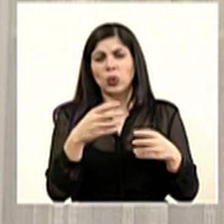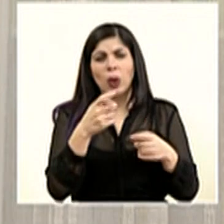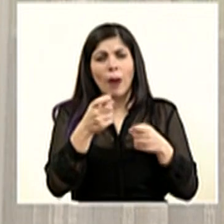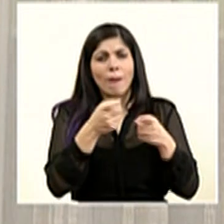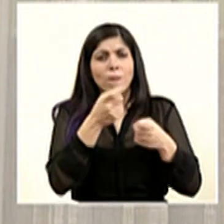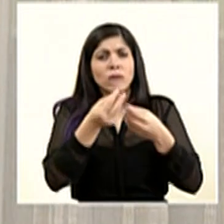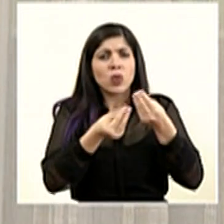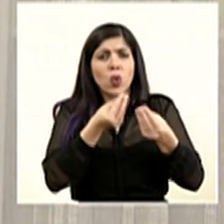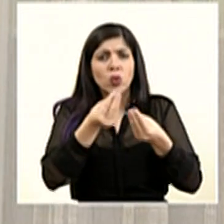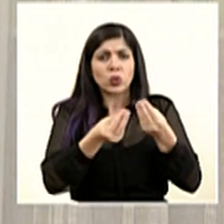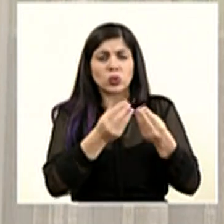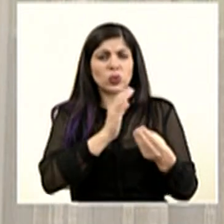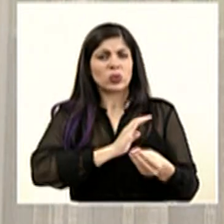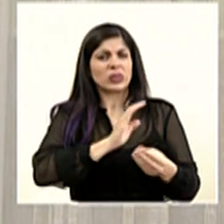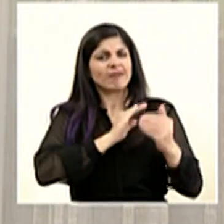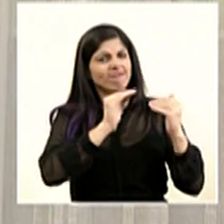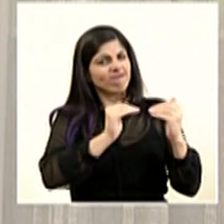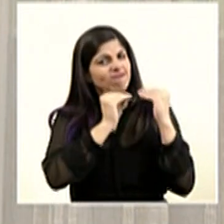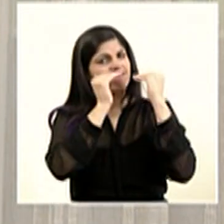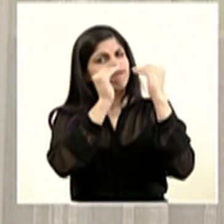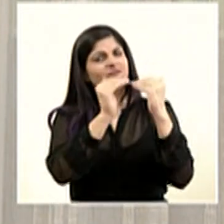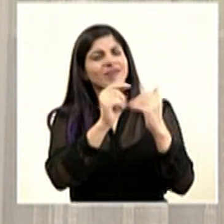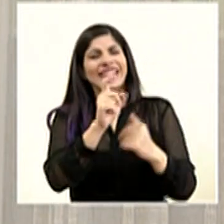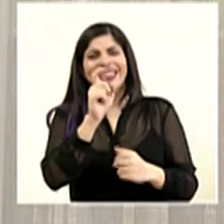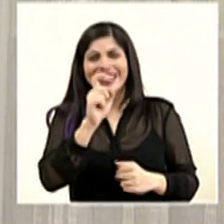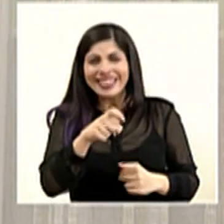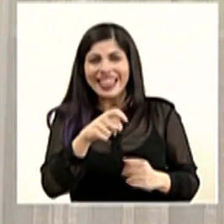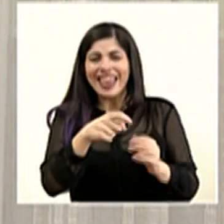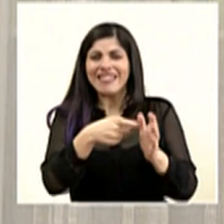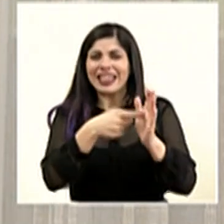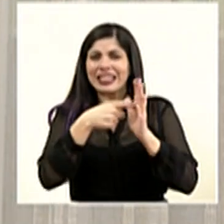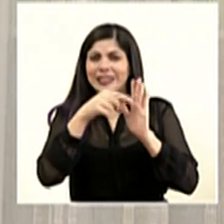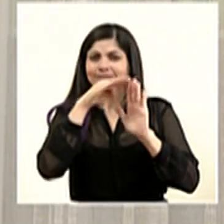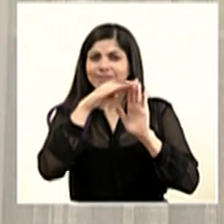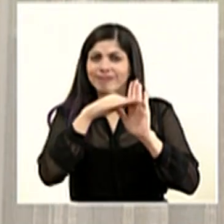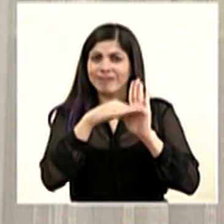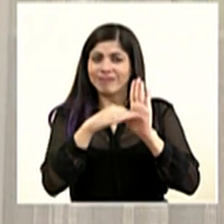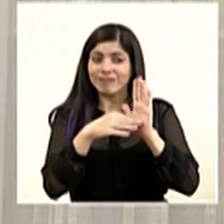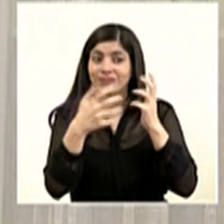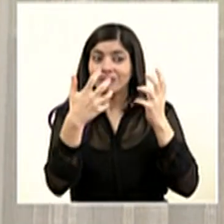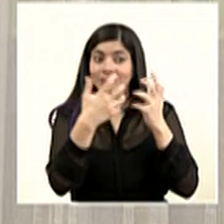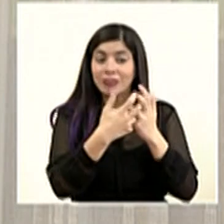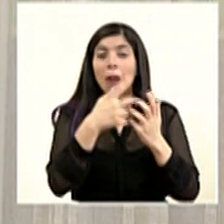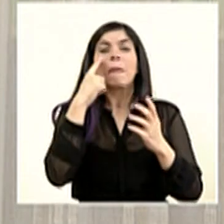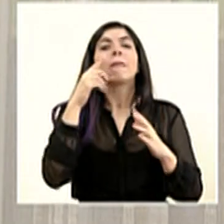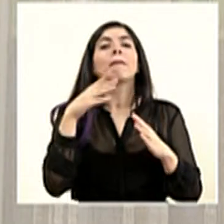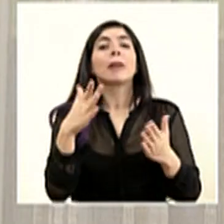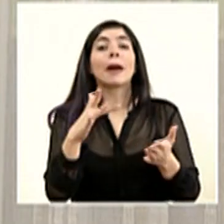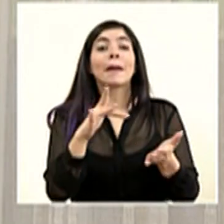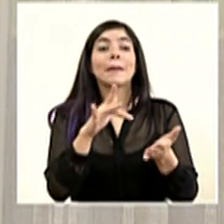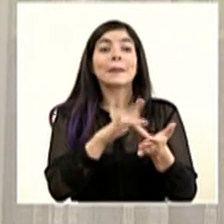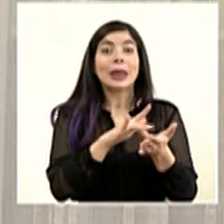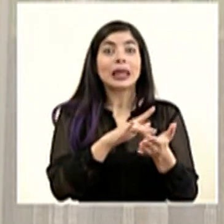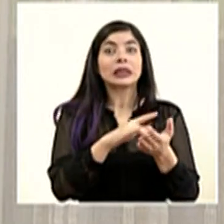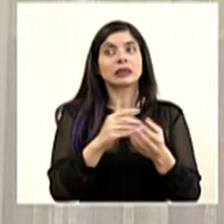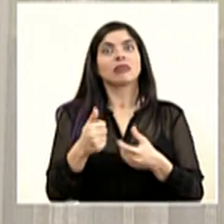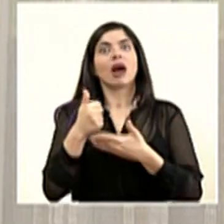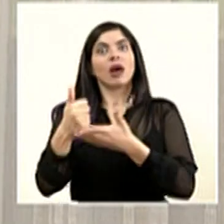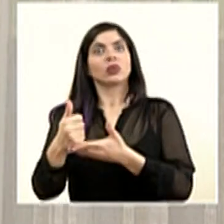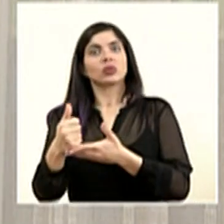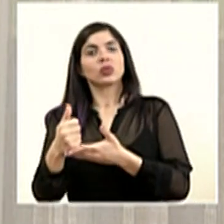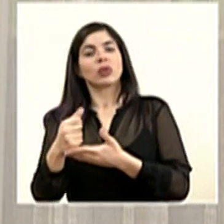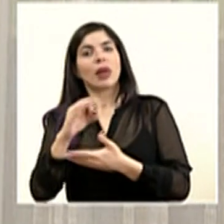manufactura de alta calidad y que tiene que ser bajo los parámetros establecidos. ¿Para qué? Para que el medicamento más bien vaya a ser un bien y